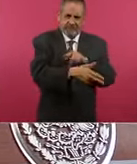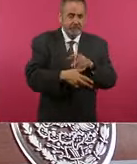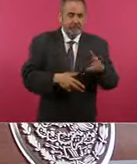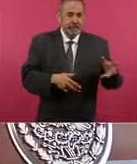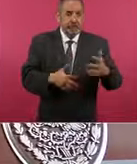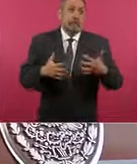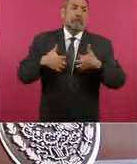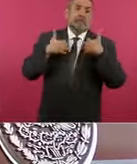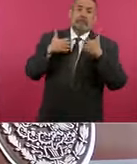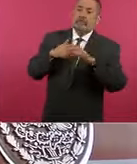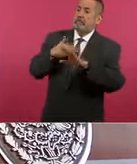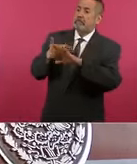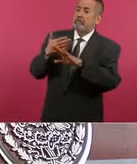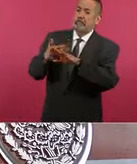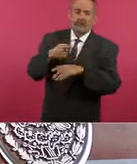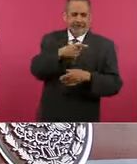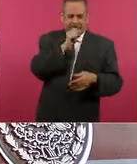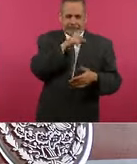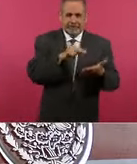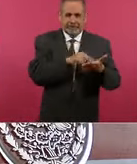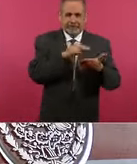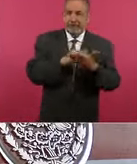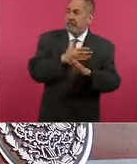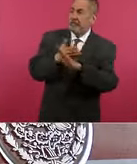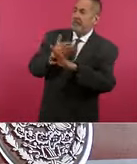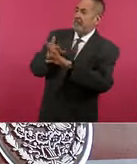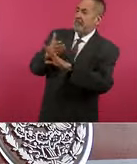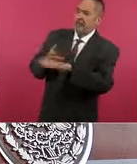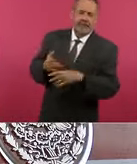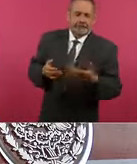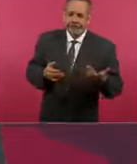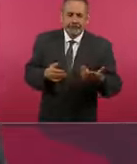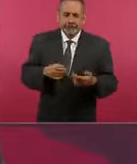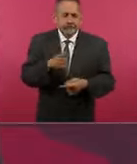ahí vienen los abajo firmantes, porque estos grupos